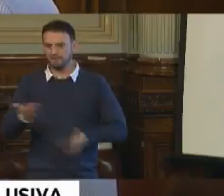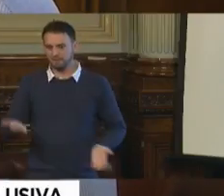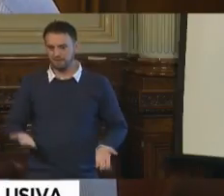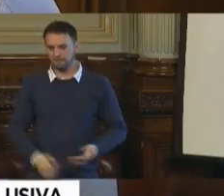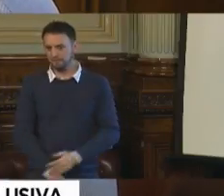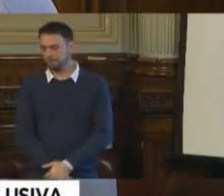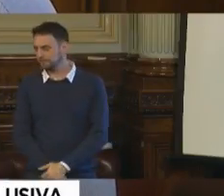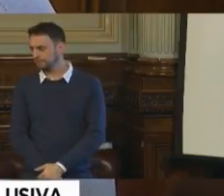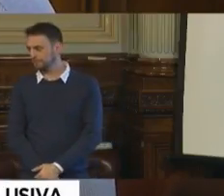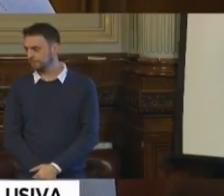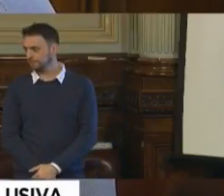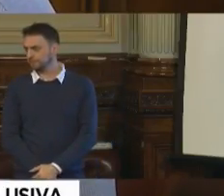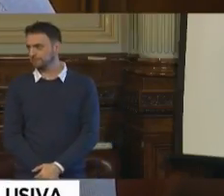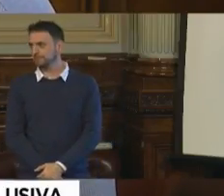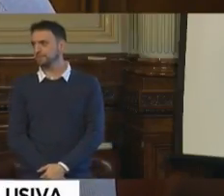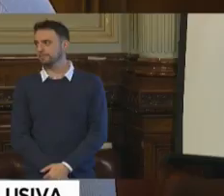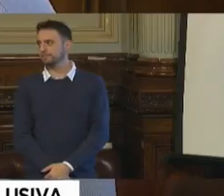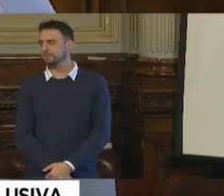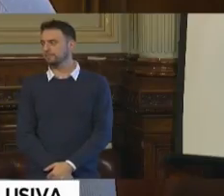discapacidad